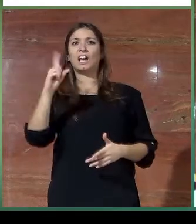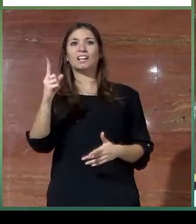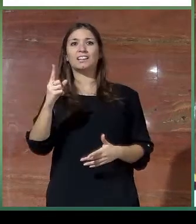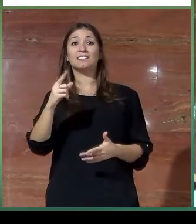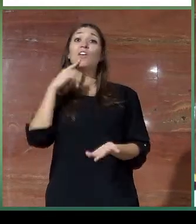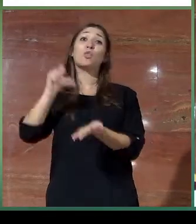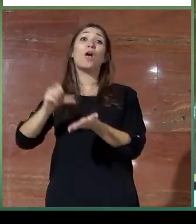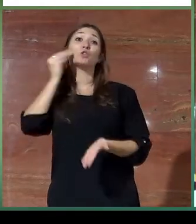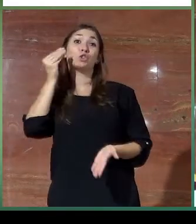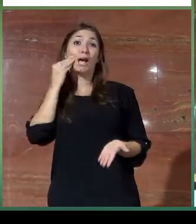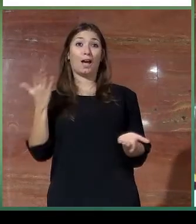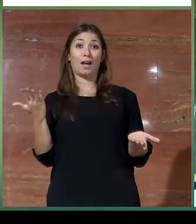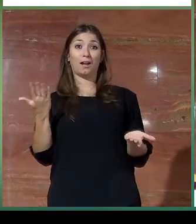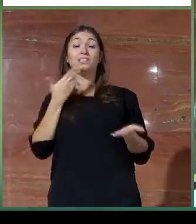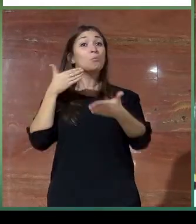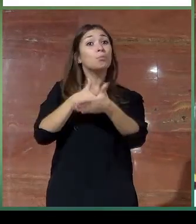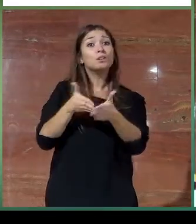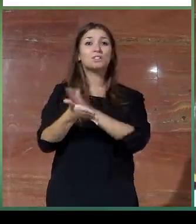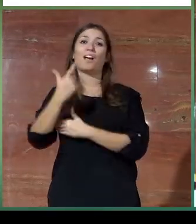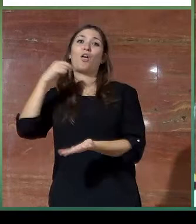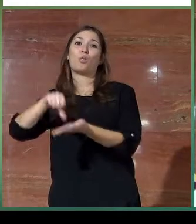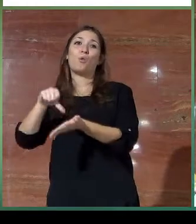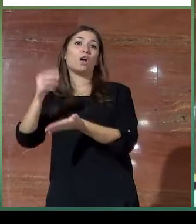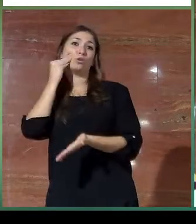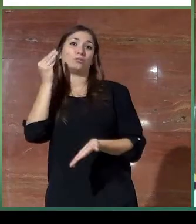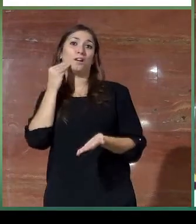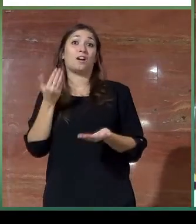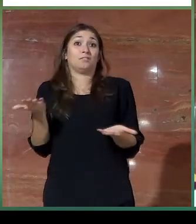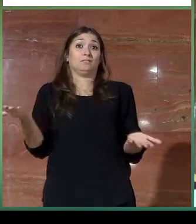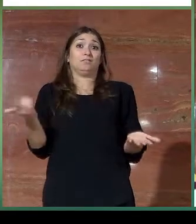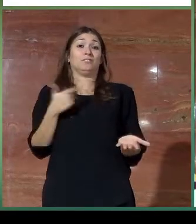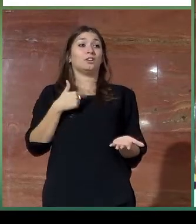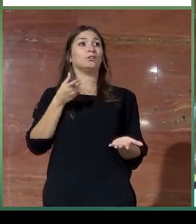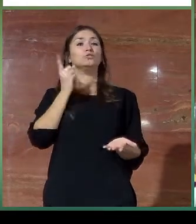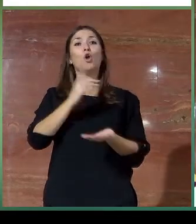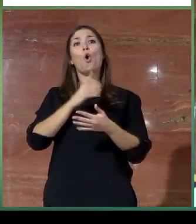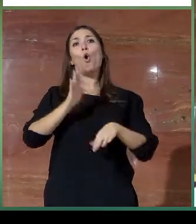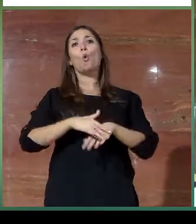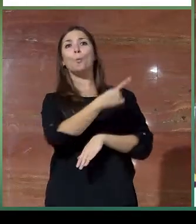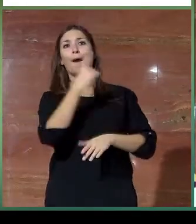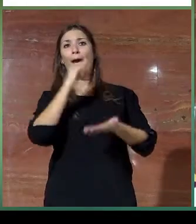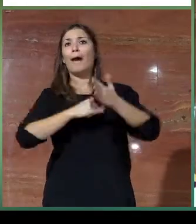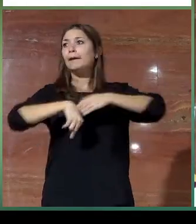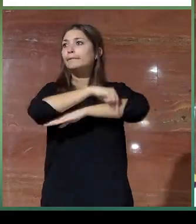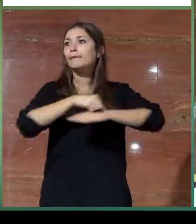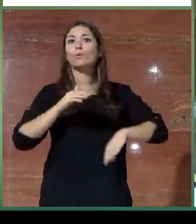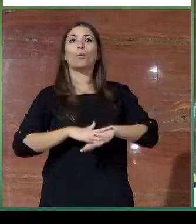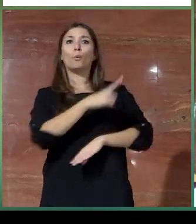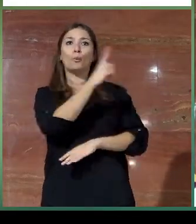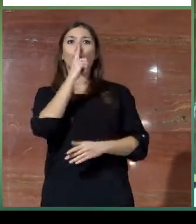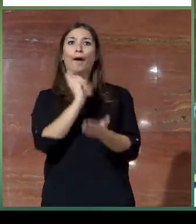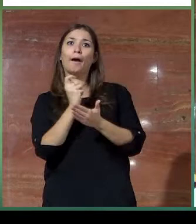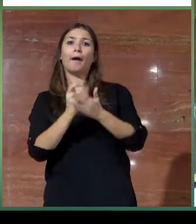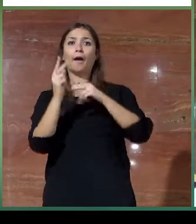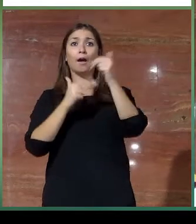tonta. Entonces, insisto, no podemos cargar las tintas en el tema de los arquitectos, ni en el tema de los promotores, ni en el